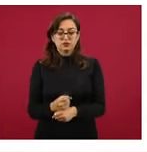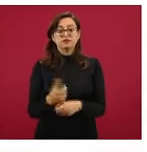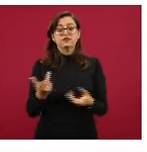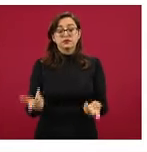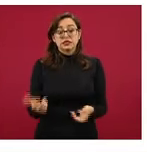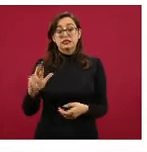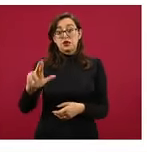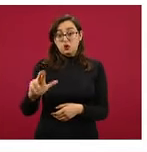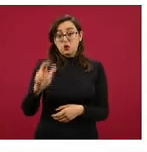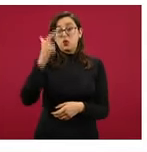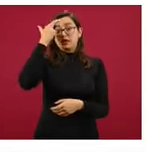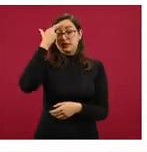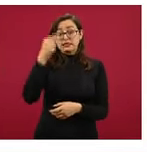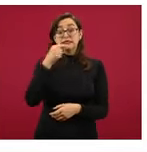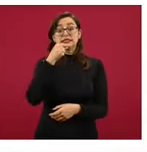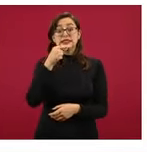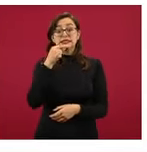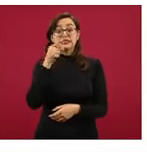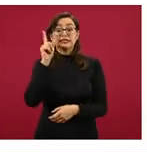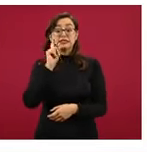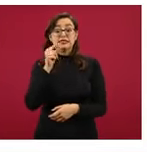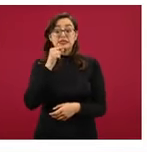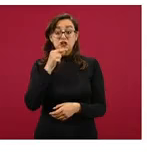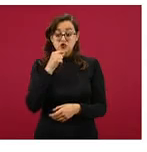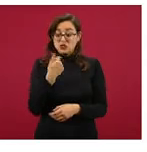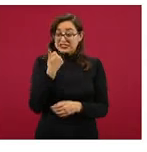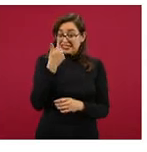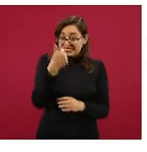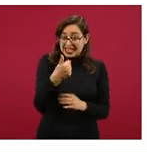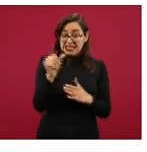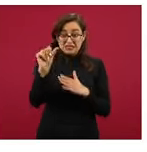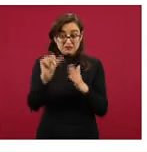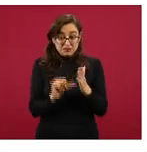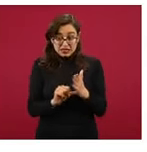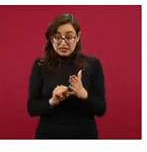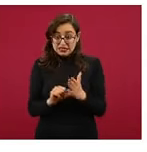bien, niños y niñas de 6 meses que no han recibido